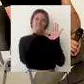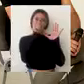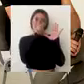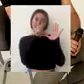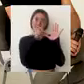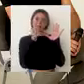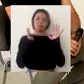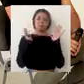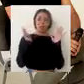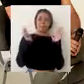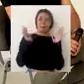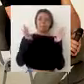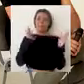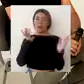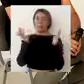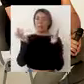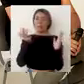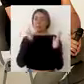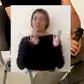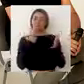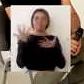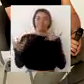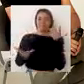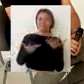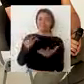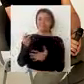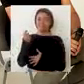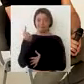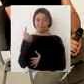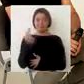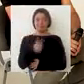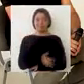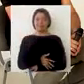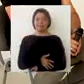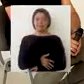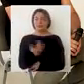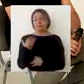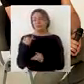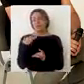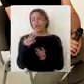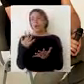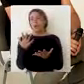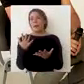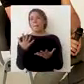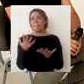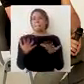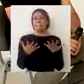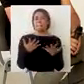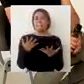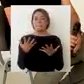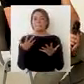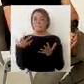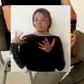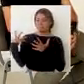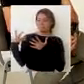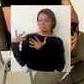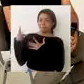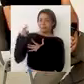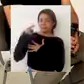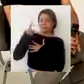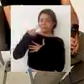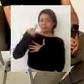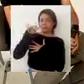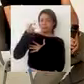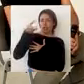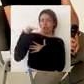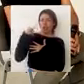de qué es una historieta, qué es un cómic. Bueno, como te decía Carlos Vicente, desde finales del siglo XIX esto